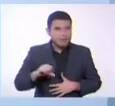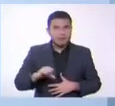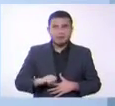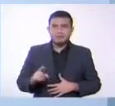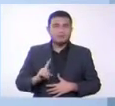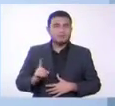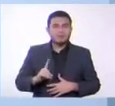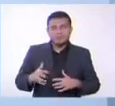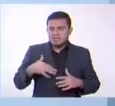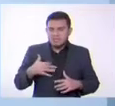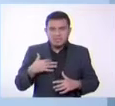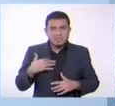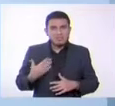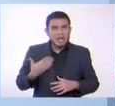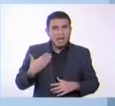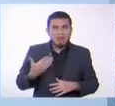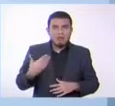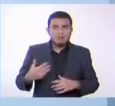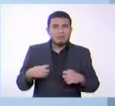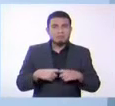la electricidad.